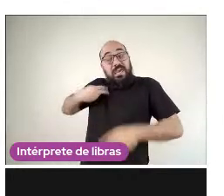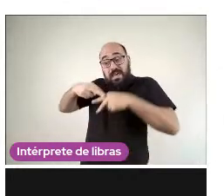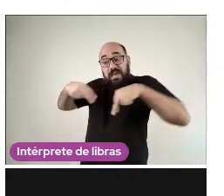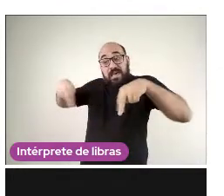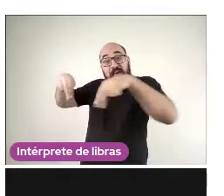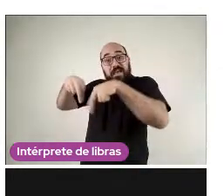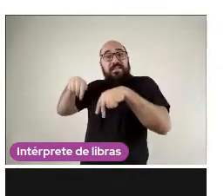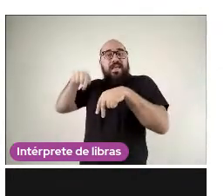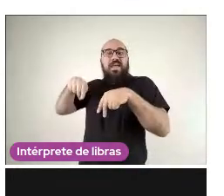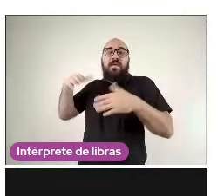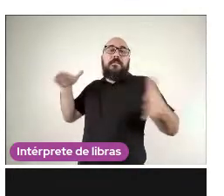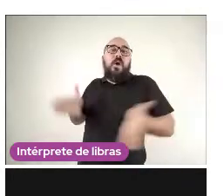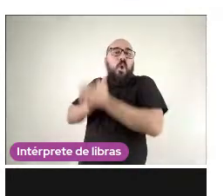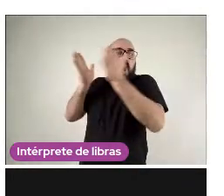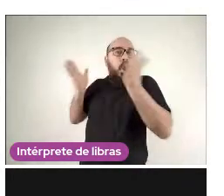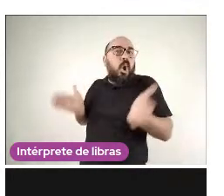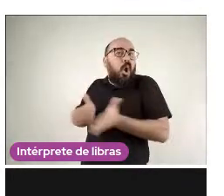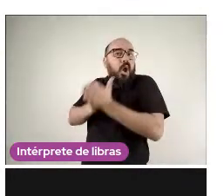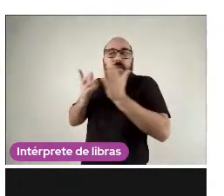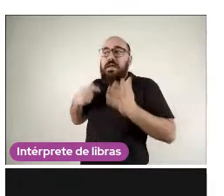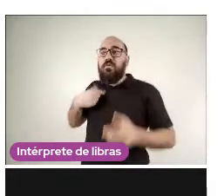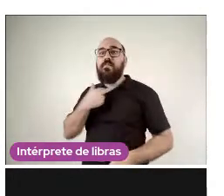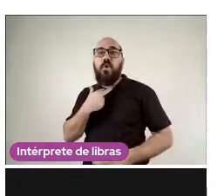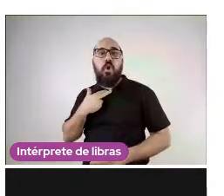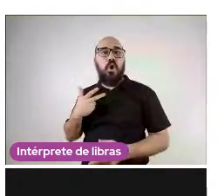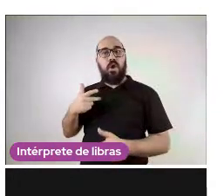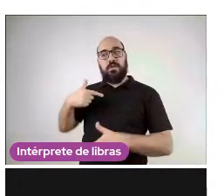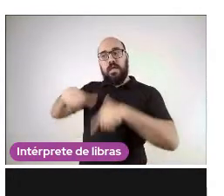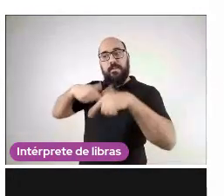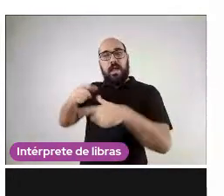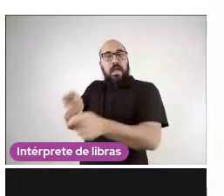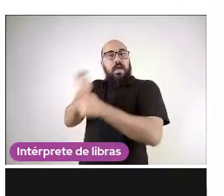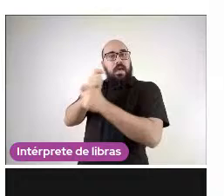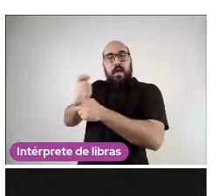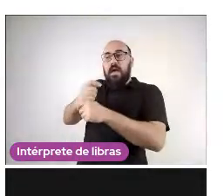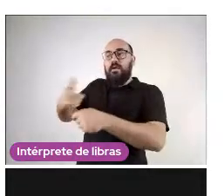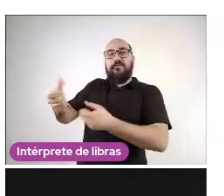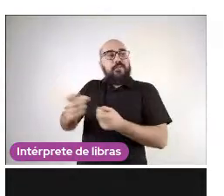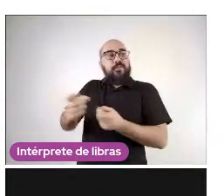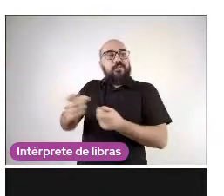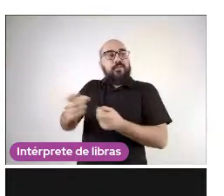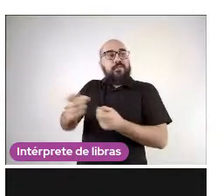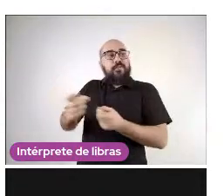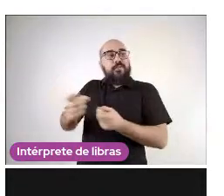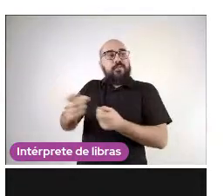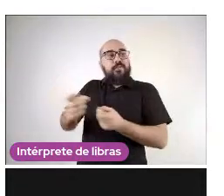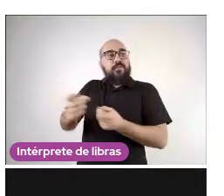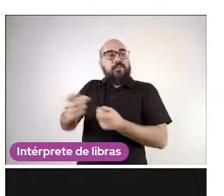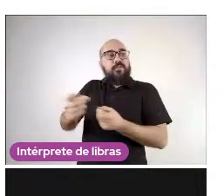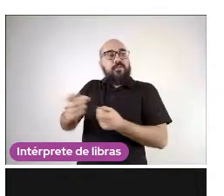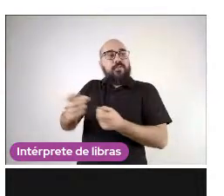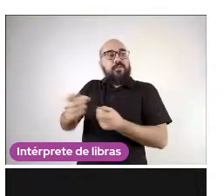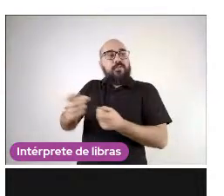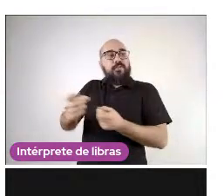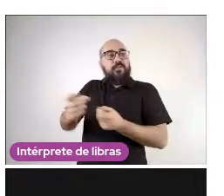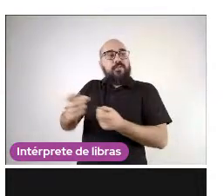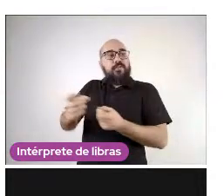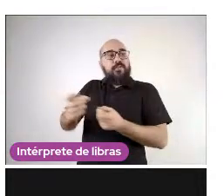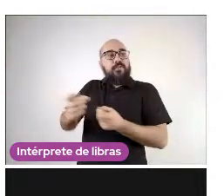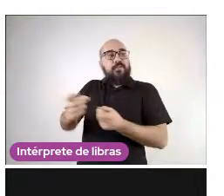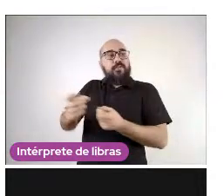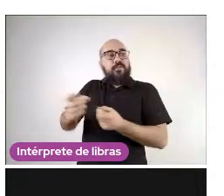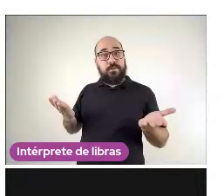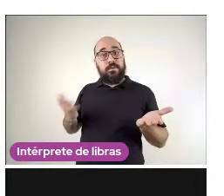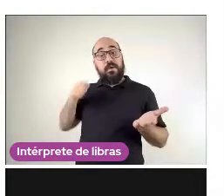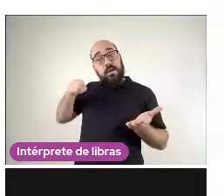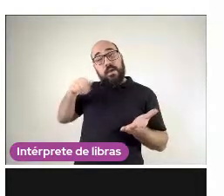a ir a pescar cuando pueda, donde pueda, como pueda, esas especies para poder tener pues un ingreso económico o alimentarse